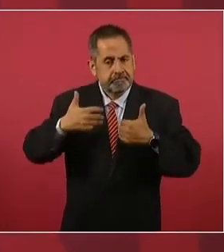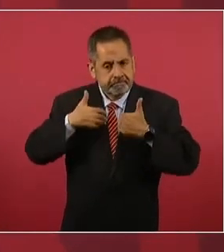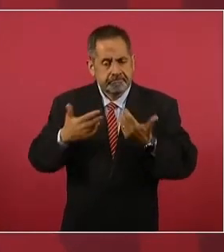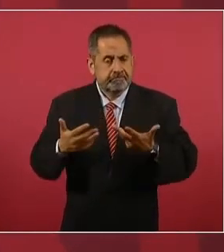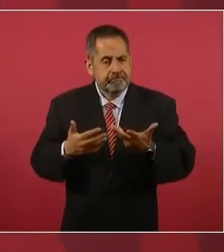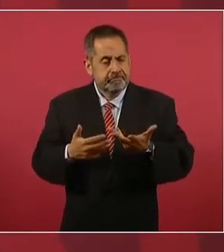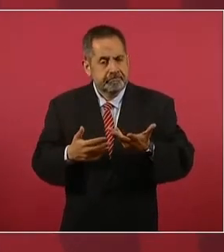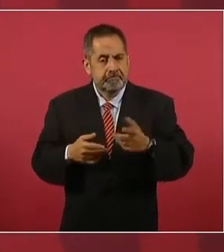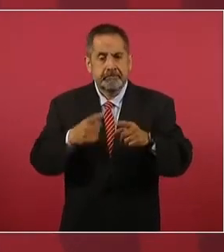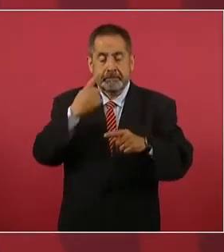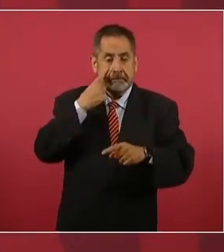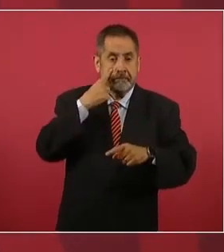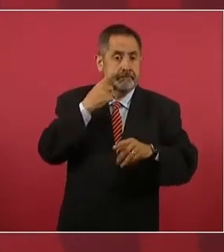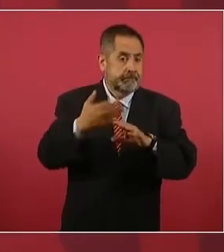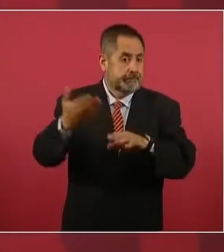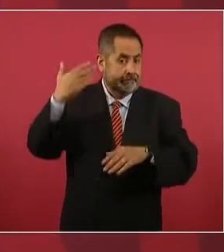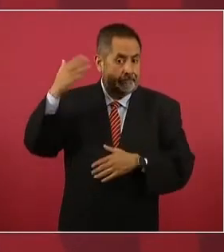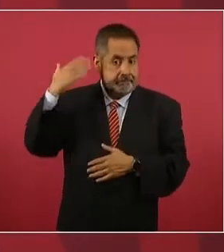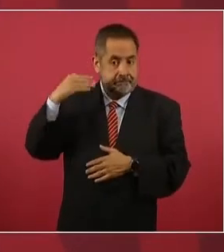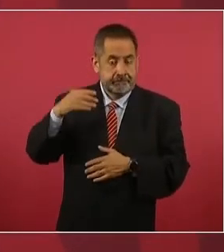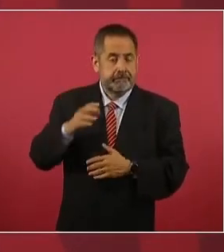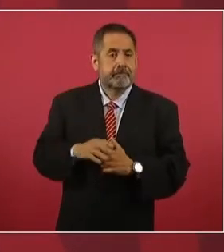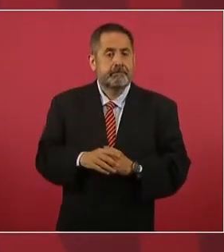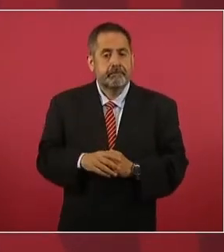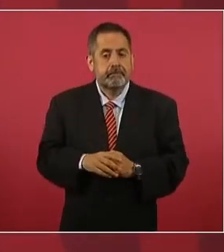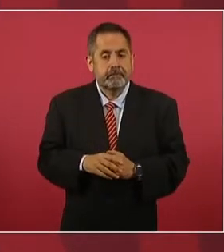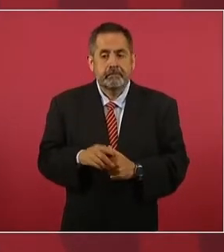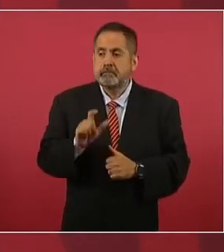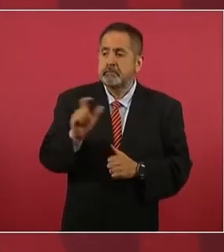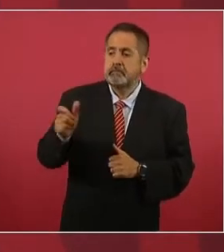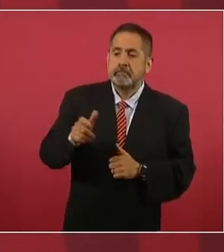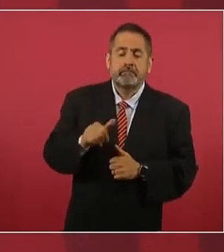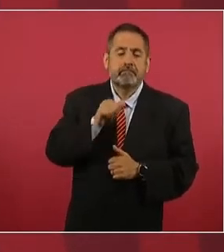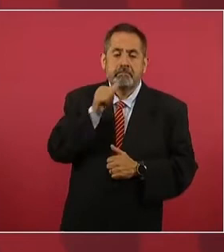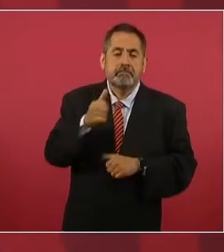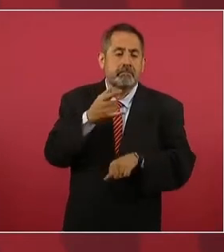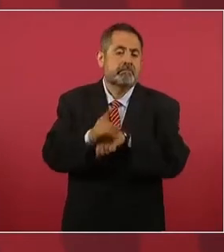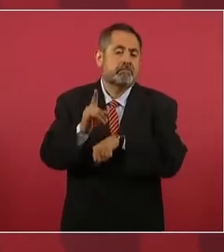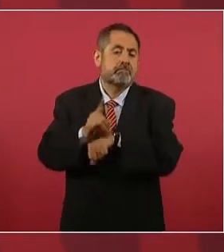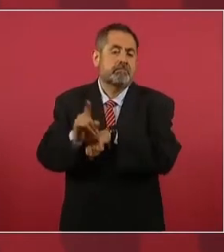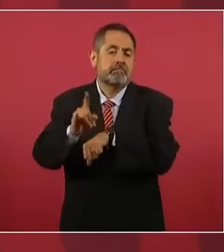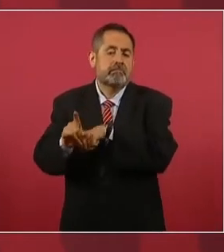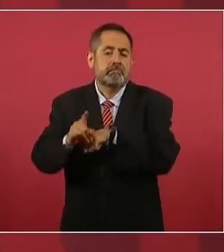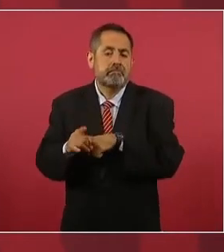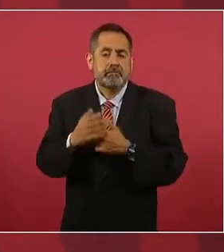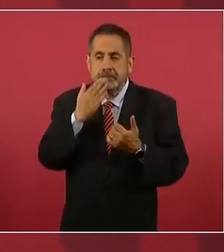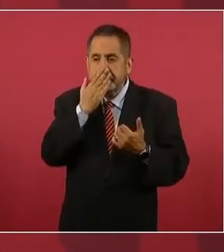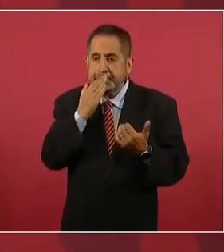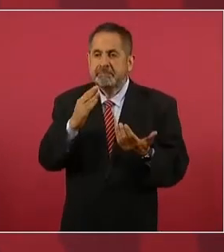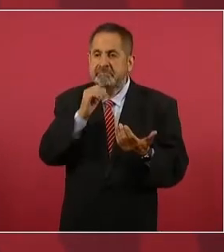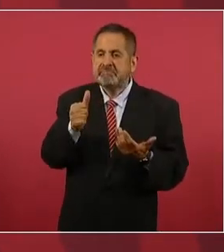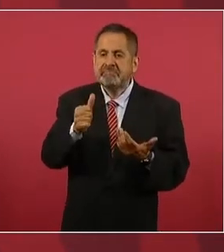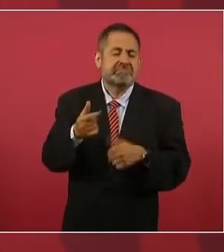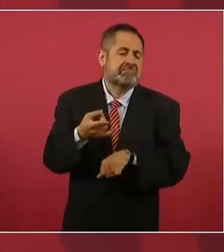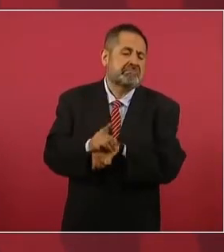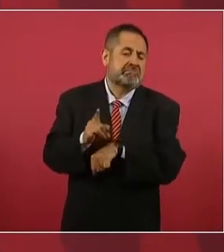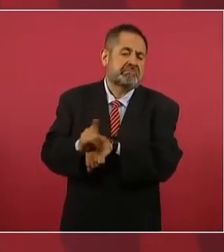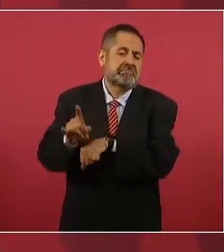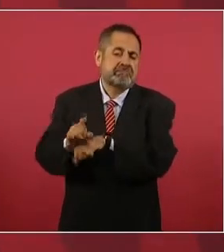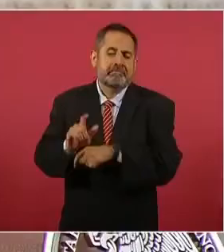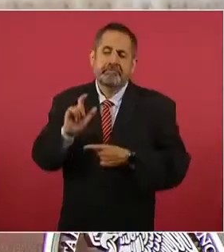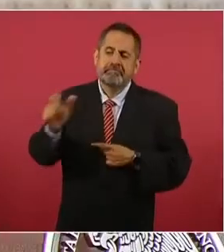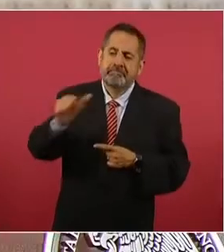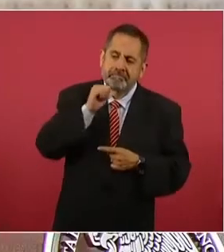Antes se podía no pagar la luz, no pagar